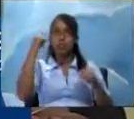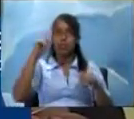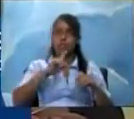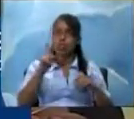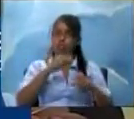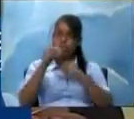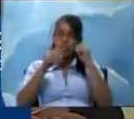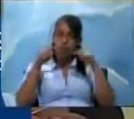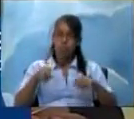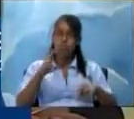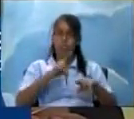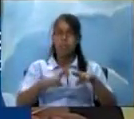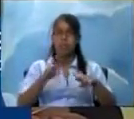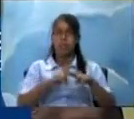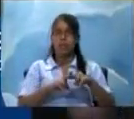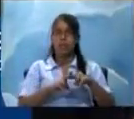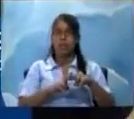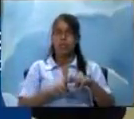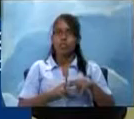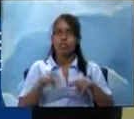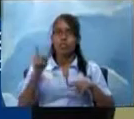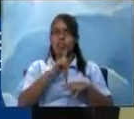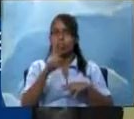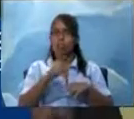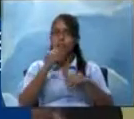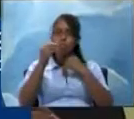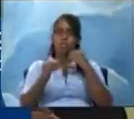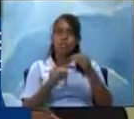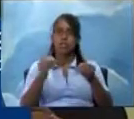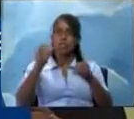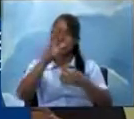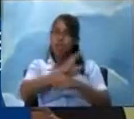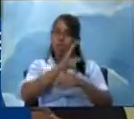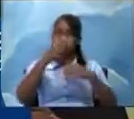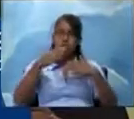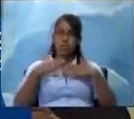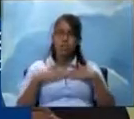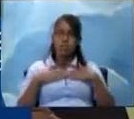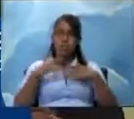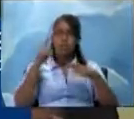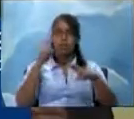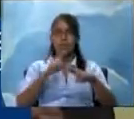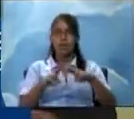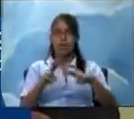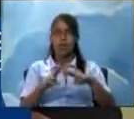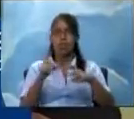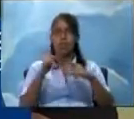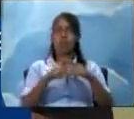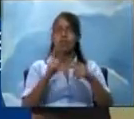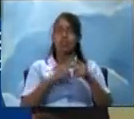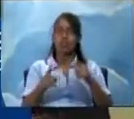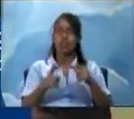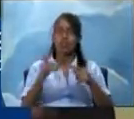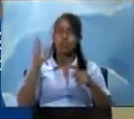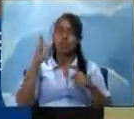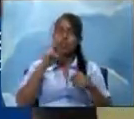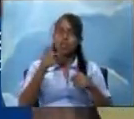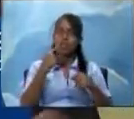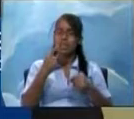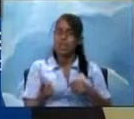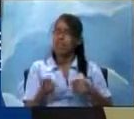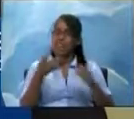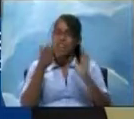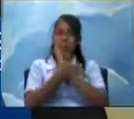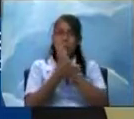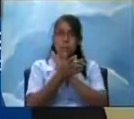lo hiciste a uno de mis pequeños, no lo hiciste a uno de mis pequeños. Y mire lo que viene acá,